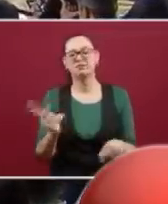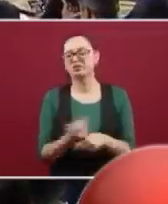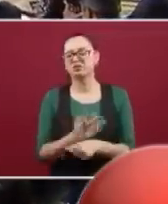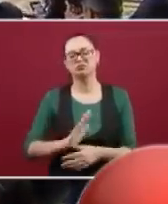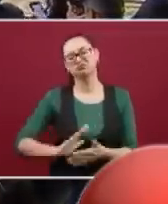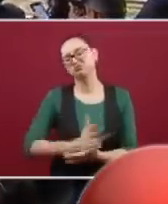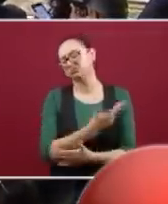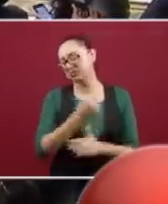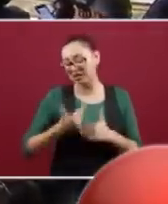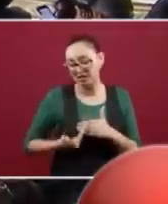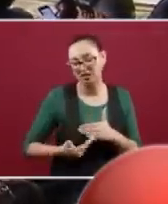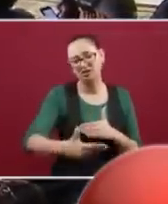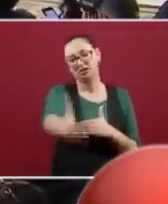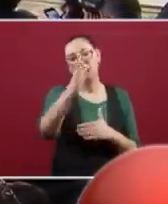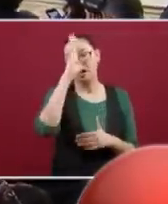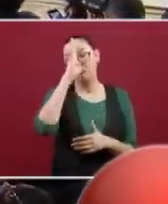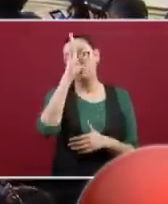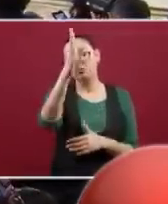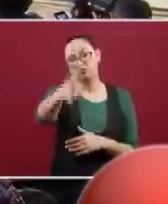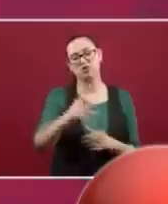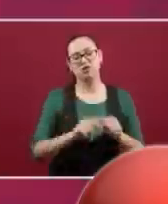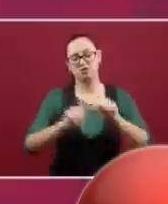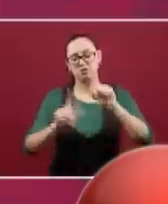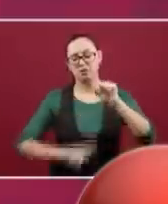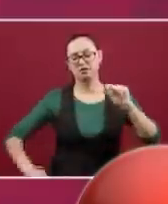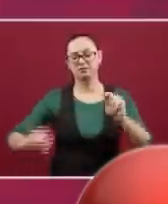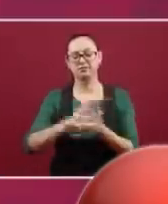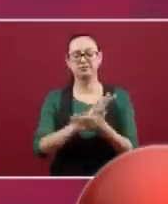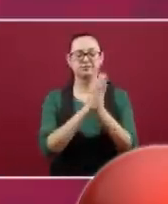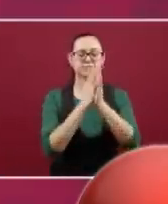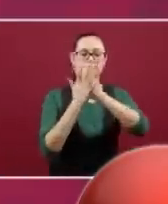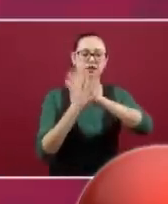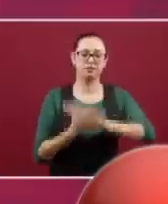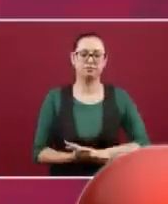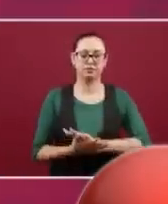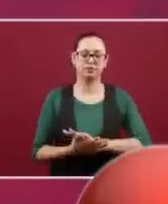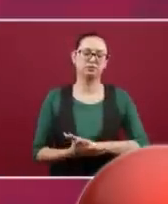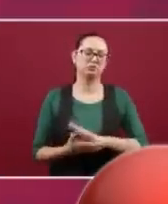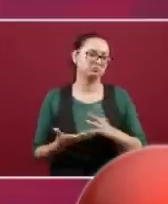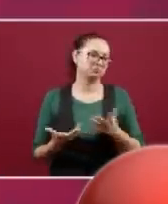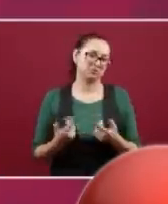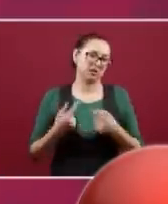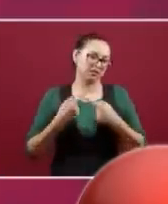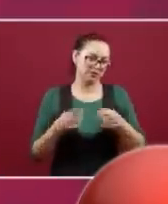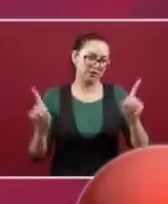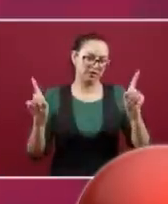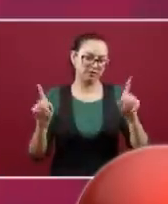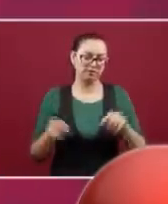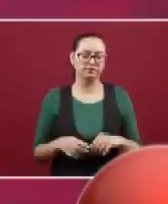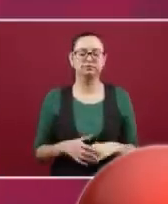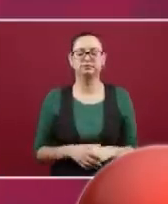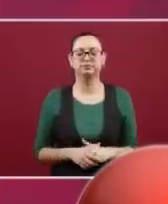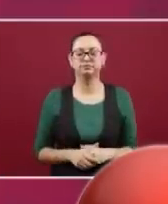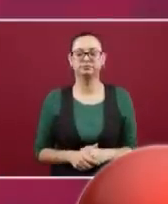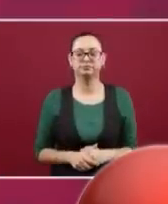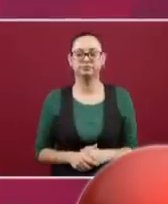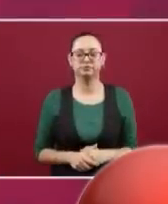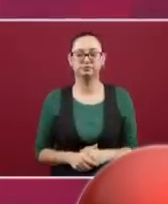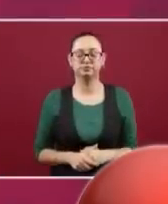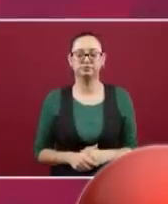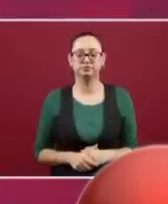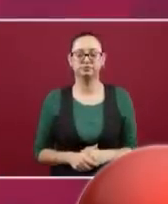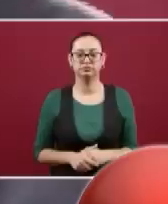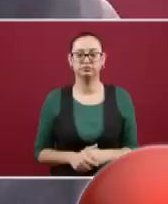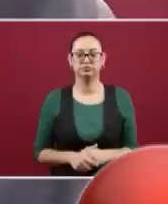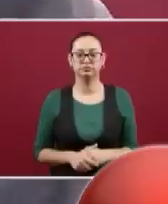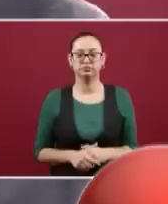país cambie, que sea distinto y abandonar lo